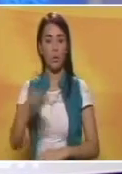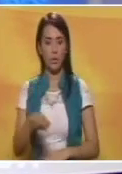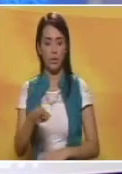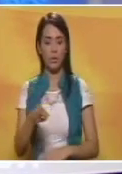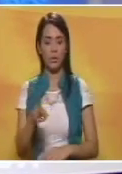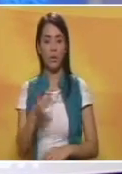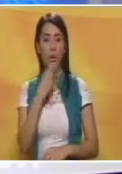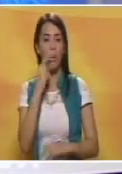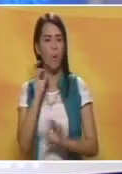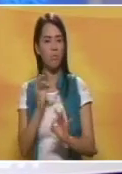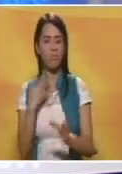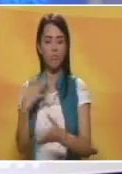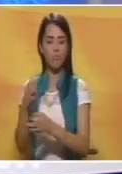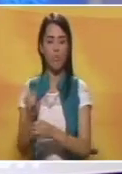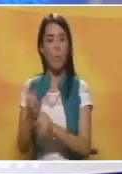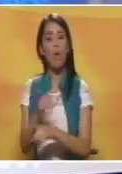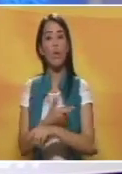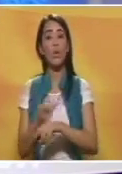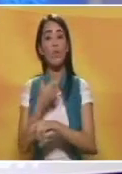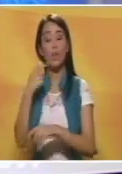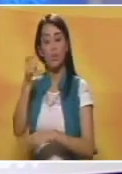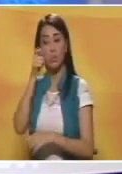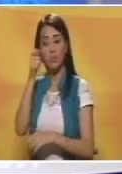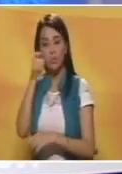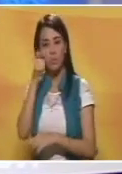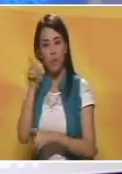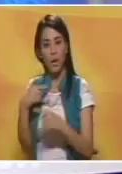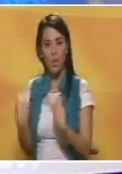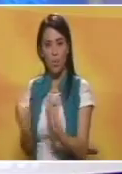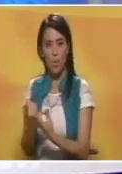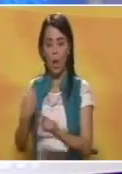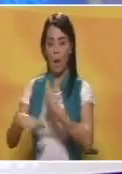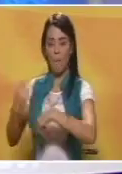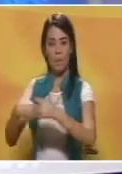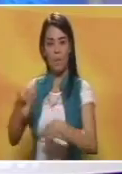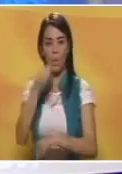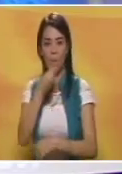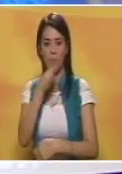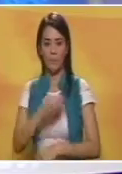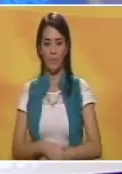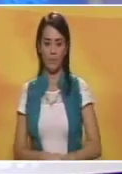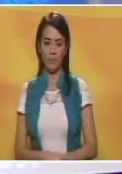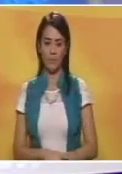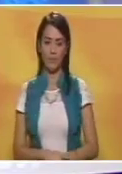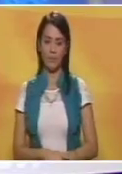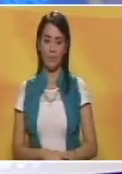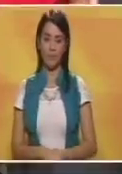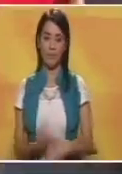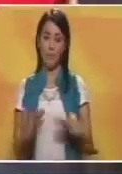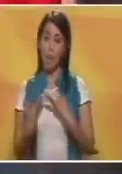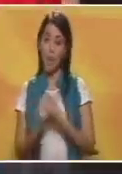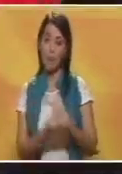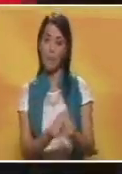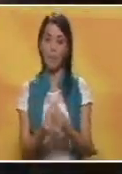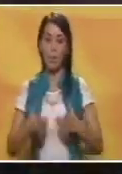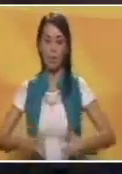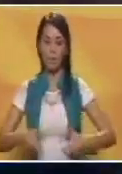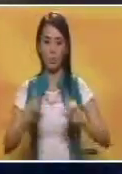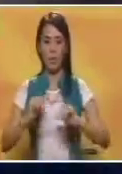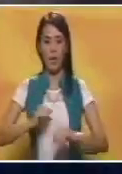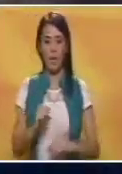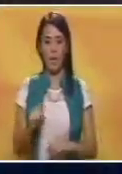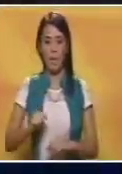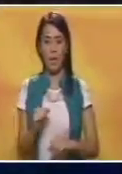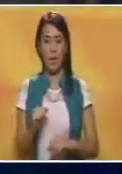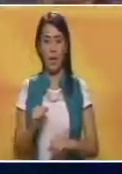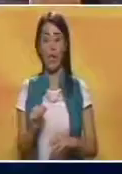ocupado por el gobierno a fin de supervisar la red de distribución y comercialización de alimentos acompañada de autoridades y funcionarios de la fundéu y